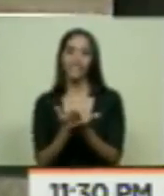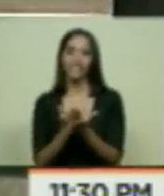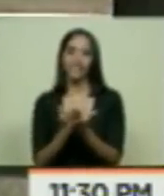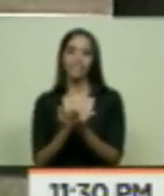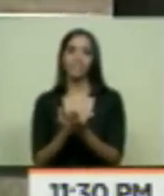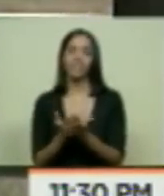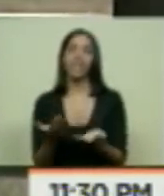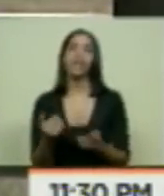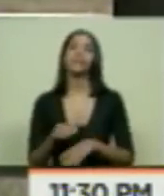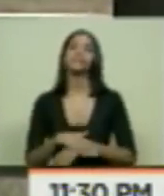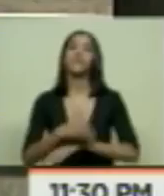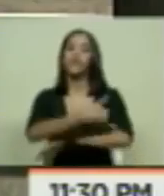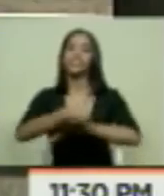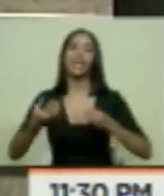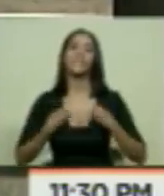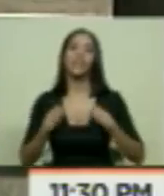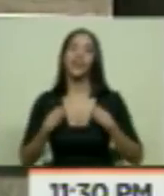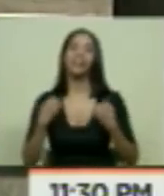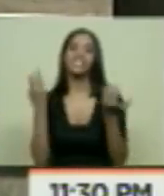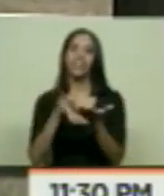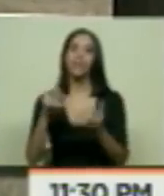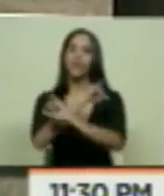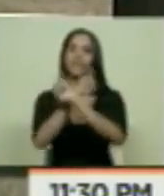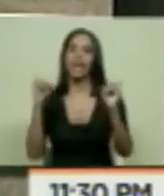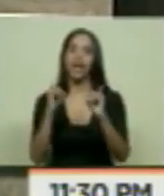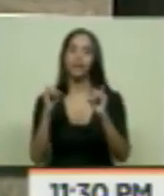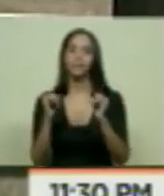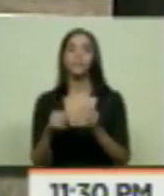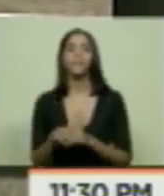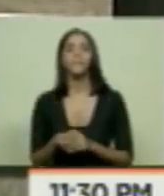Viva. Y ya venimos con la parte final, vamos a pasar